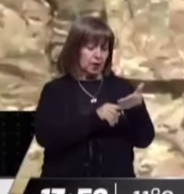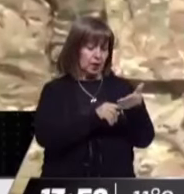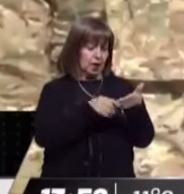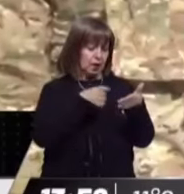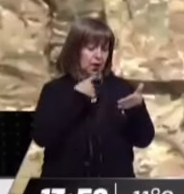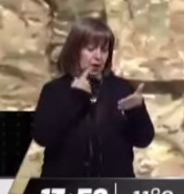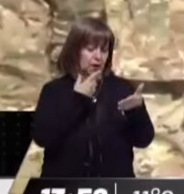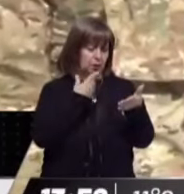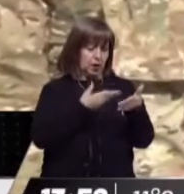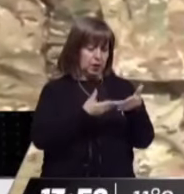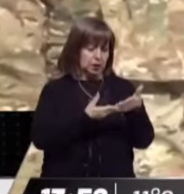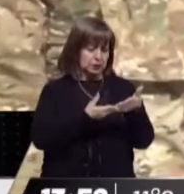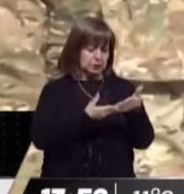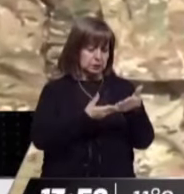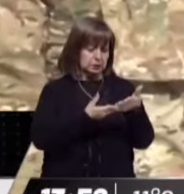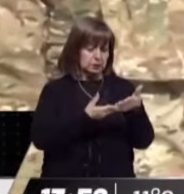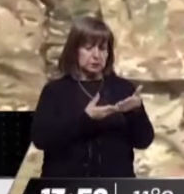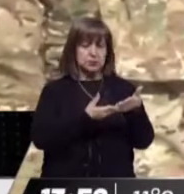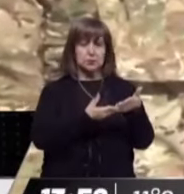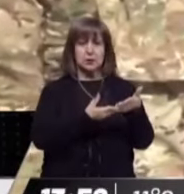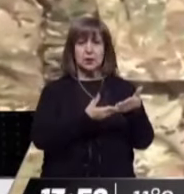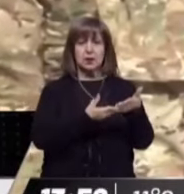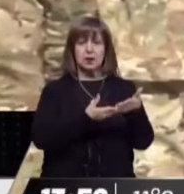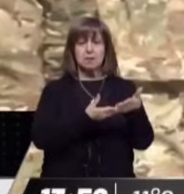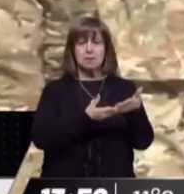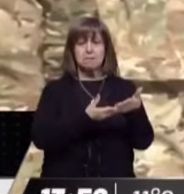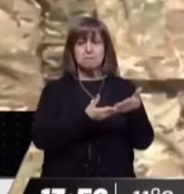un discurso